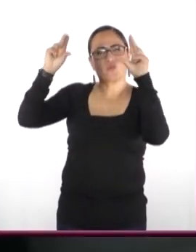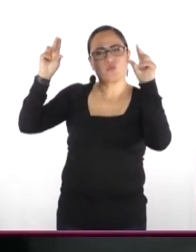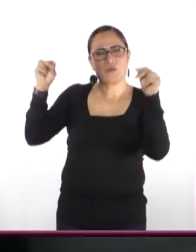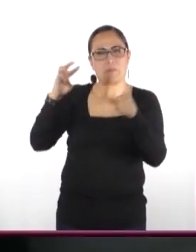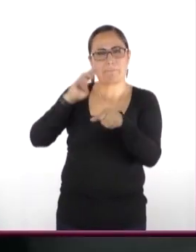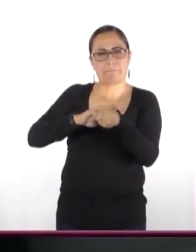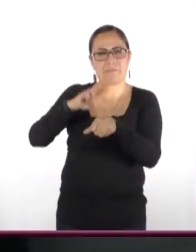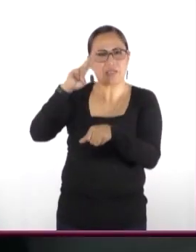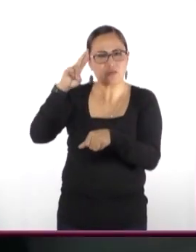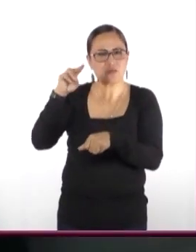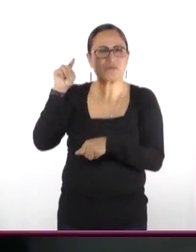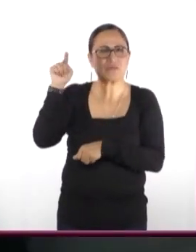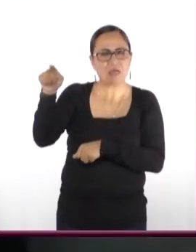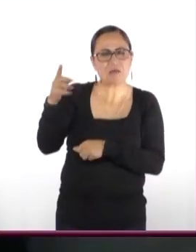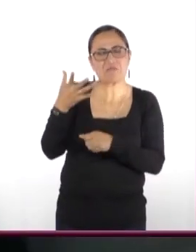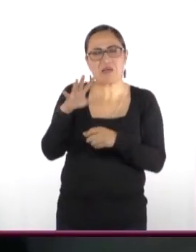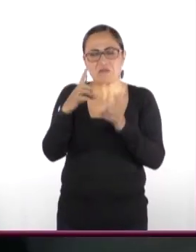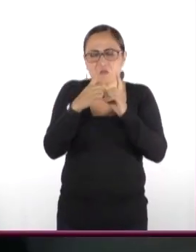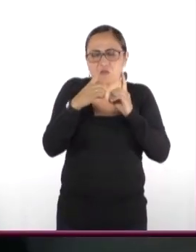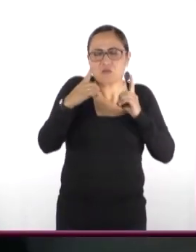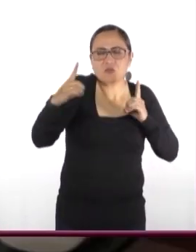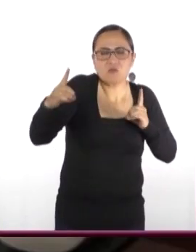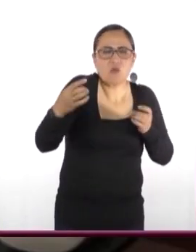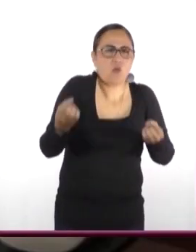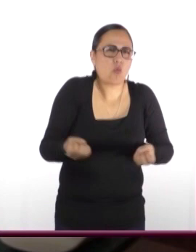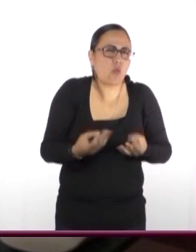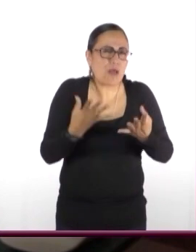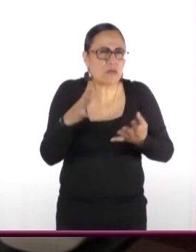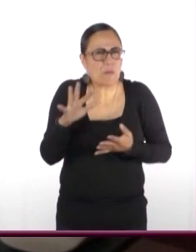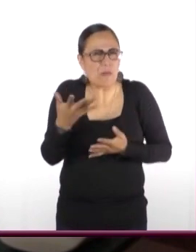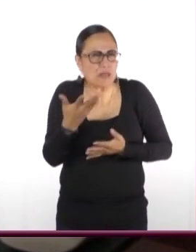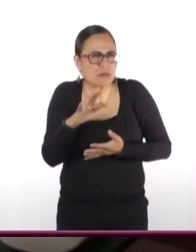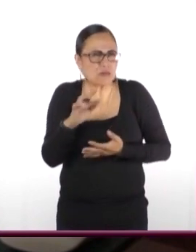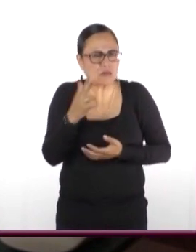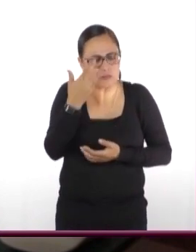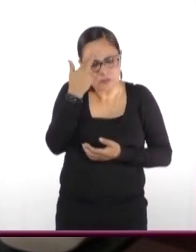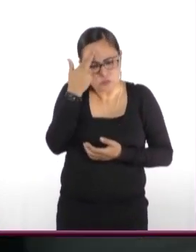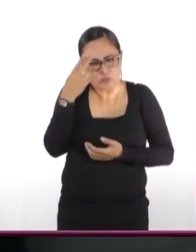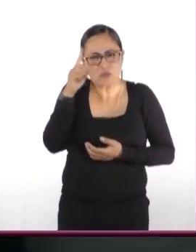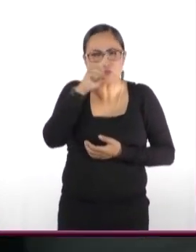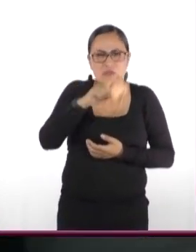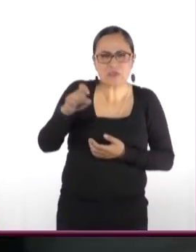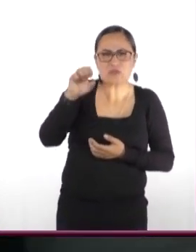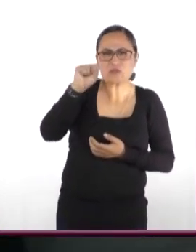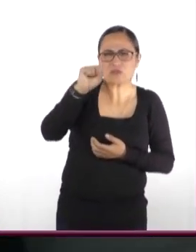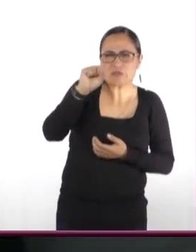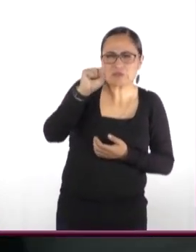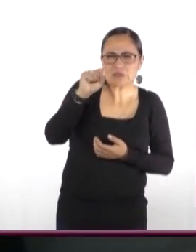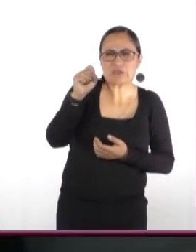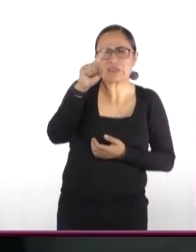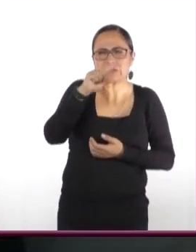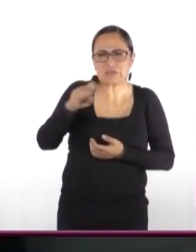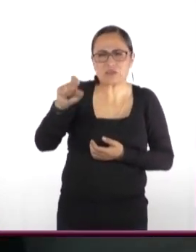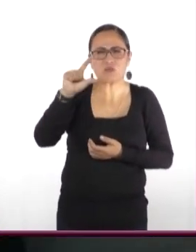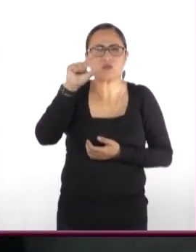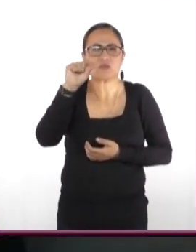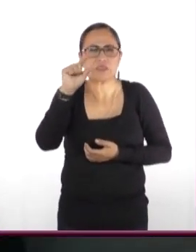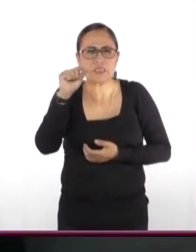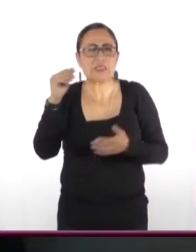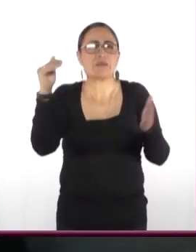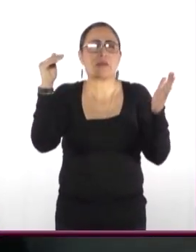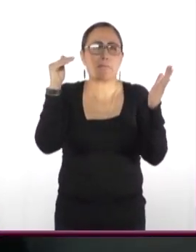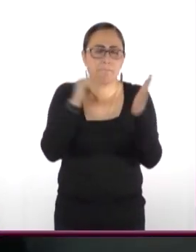Magallanes, y ella está, qué sé yo, como a, pues si bien me acuerdo, 160,